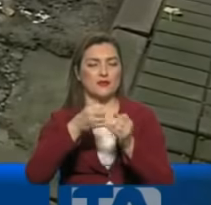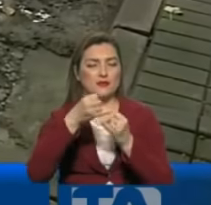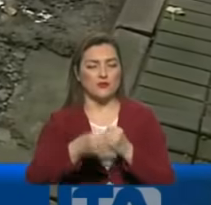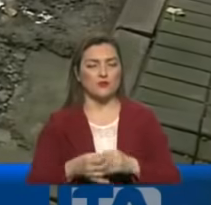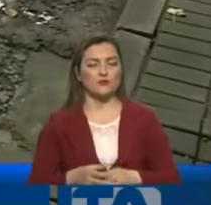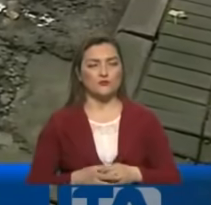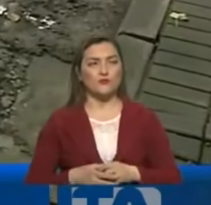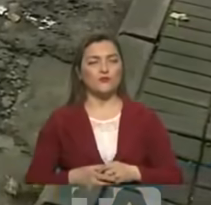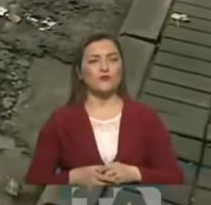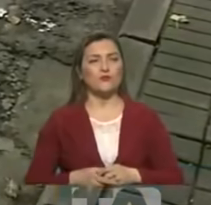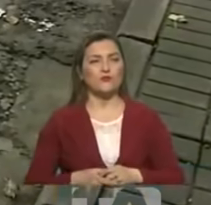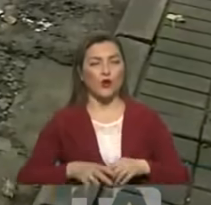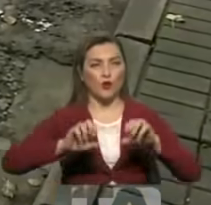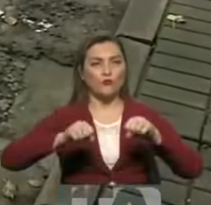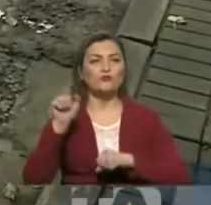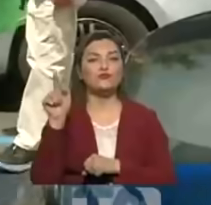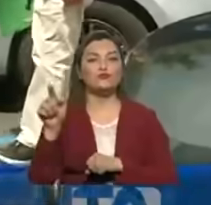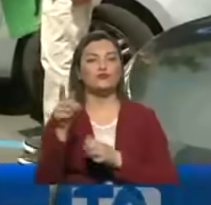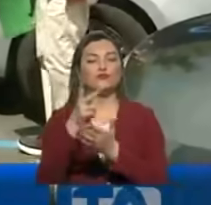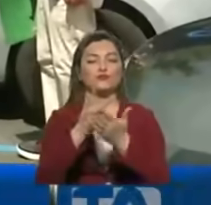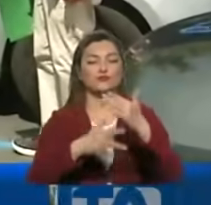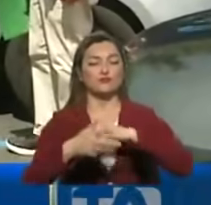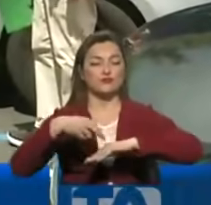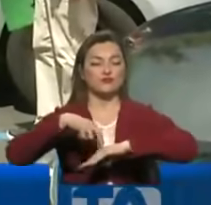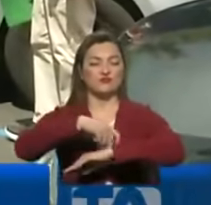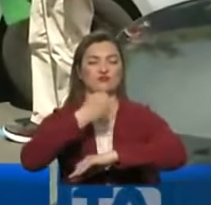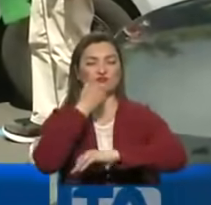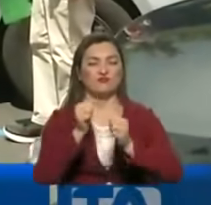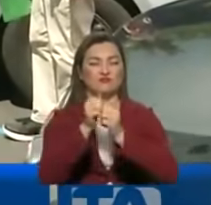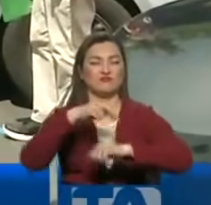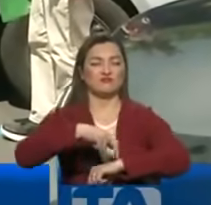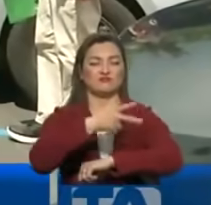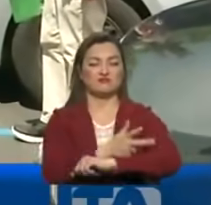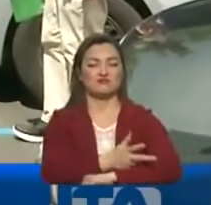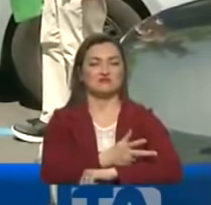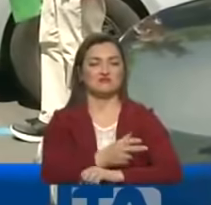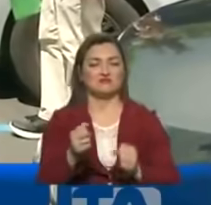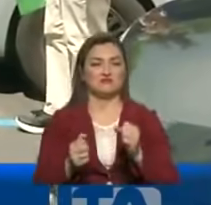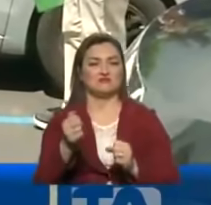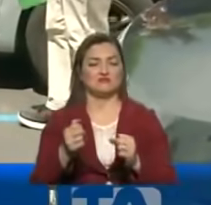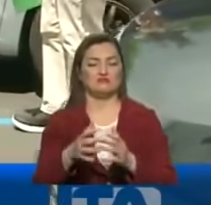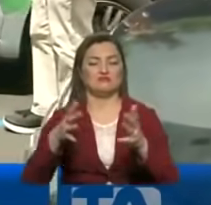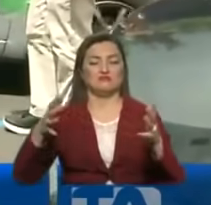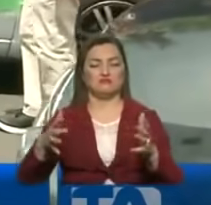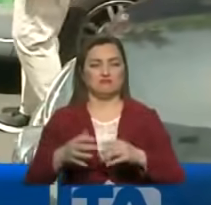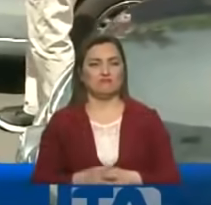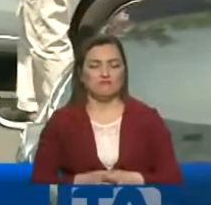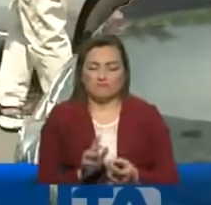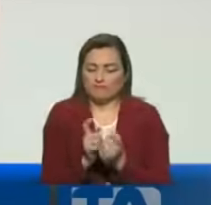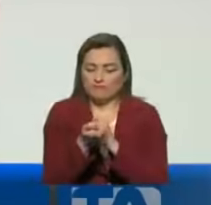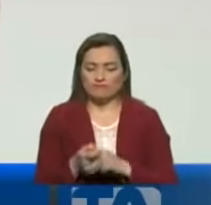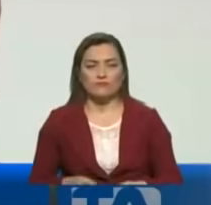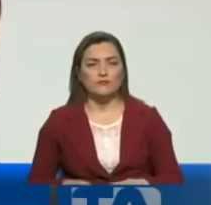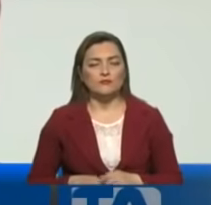fracción. Actualmente las motos son estacionadas en veredas o en espacios destinados para vehículos grandes. Esto también será